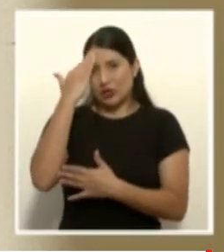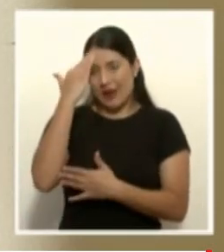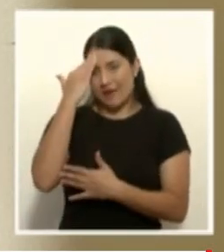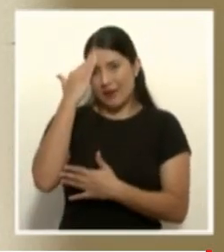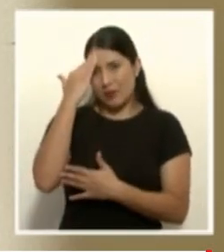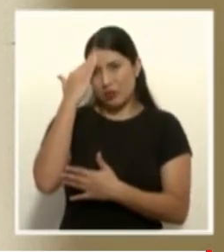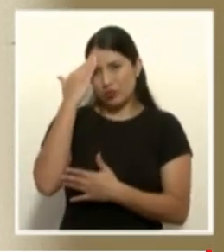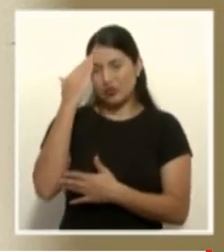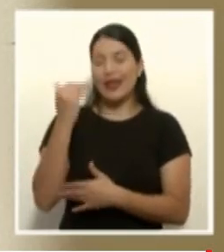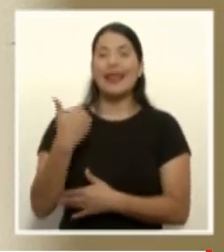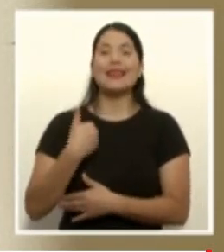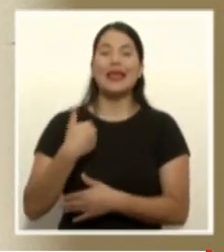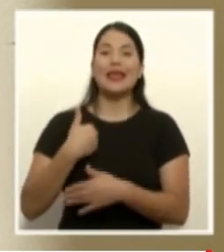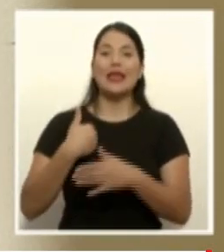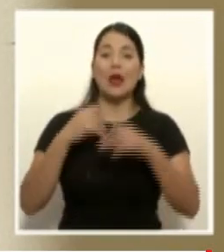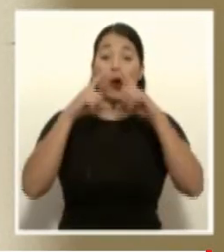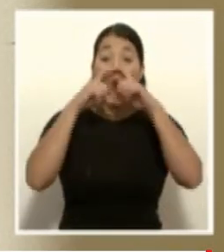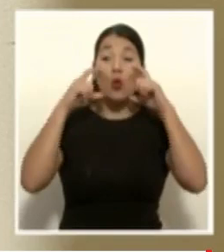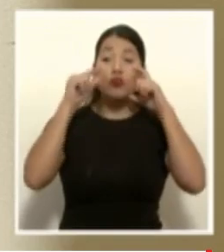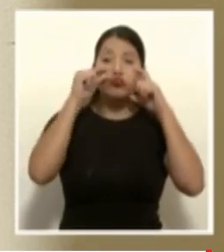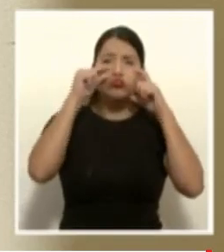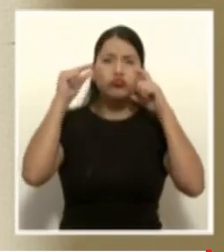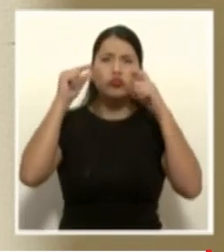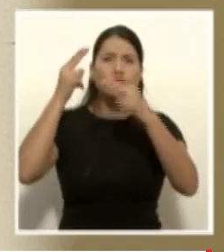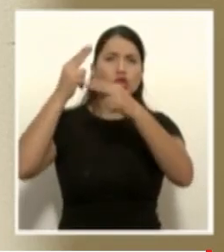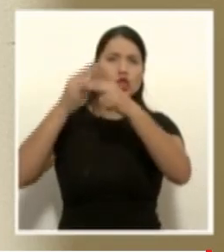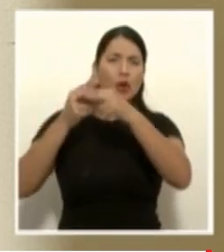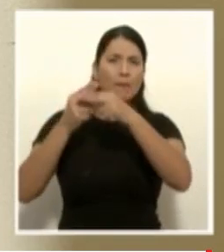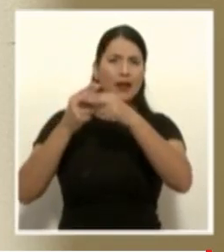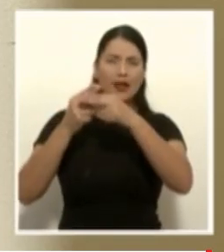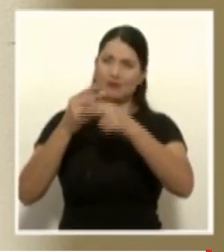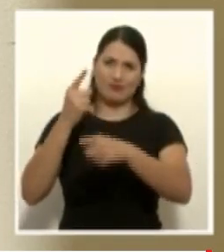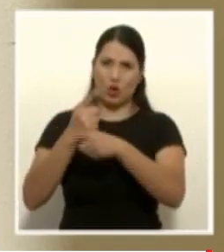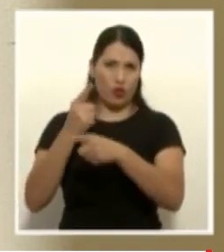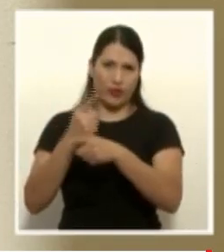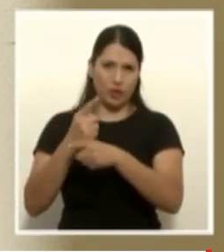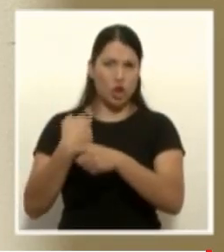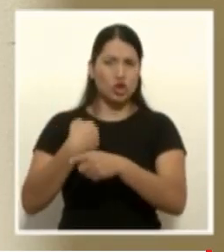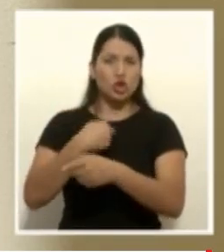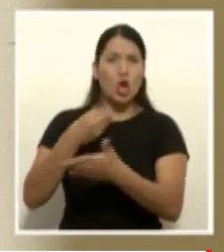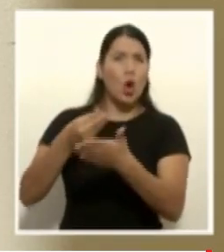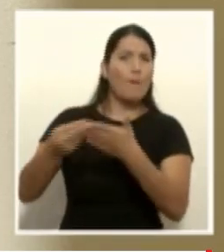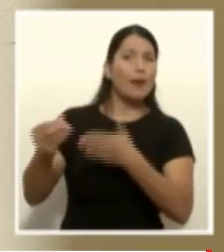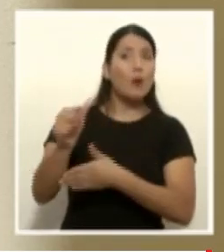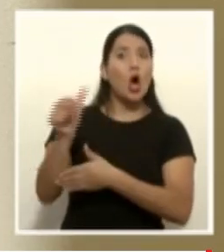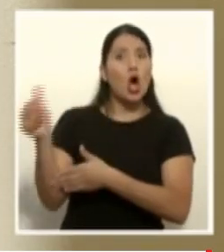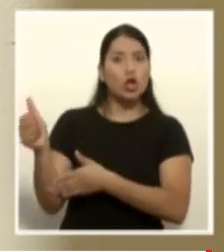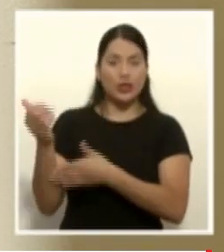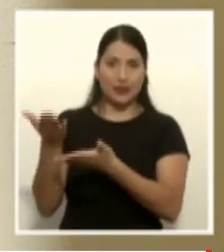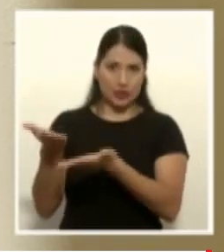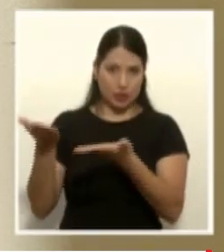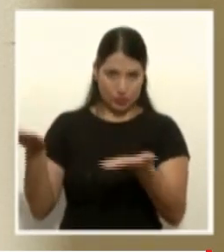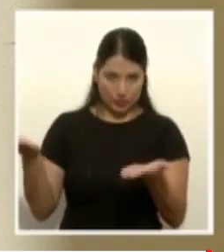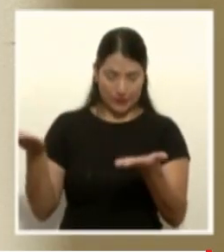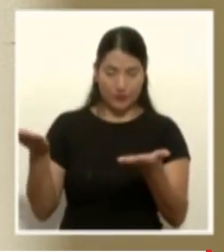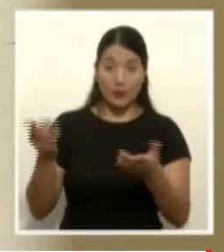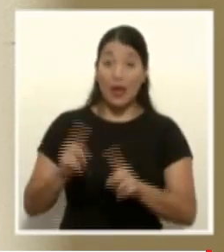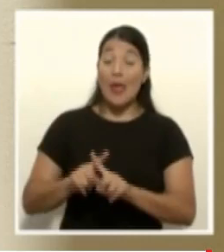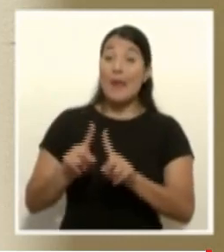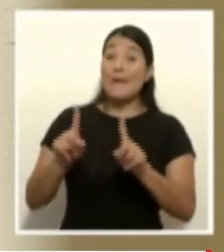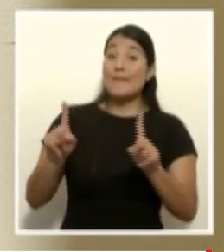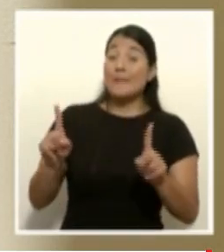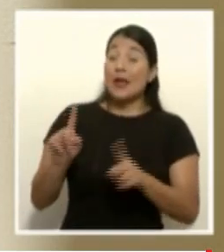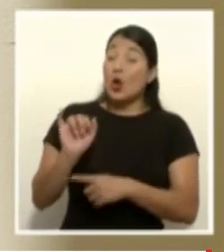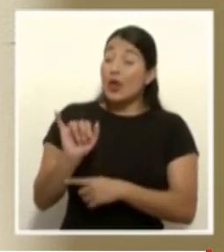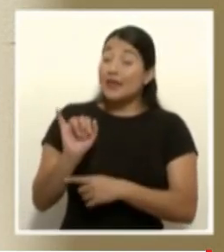digamos, tenían una rotulación que no era lo que habíamos comprado. Pero una investigación de estas va mucho